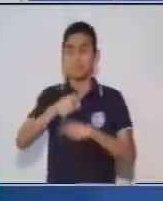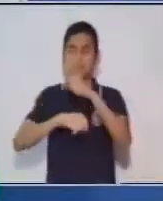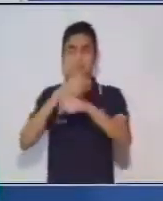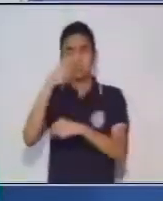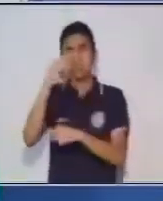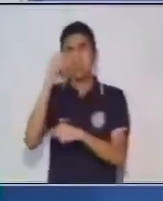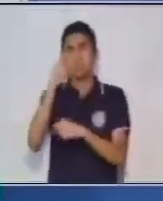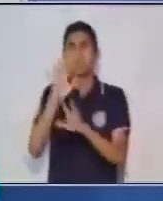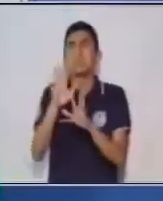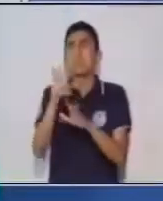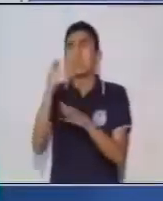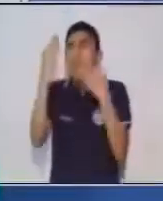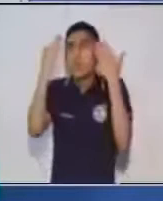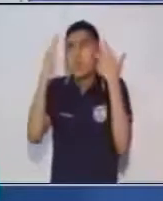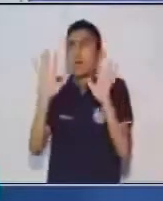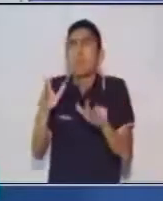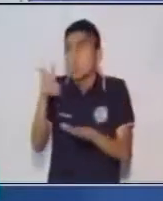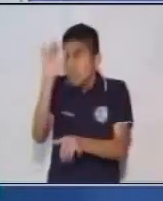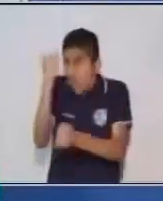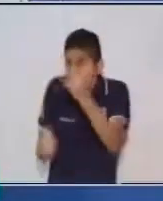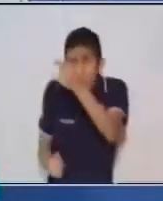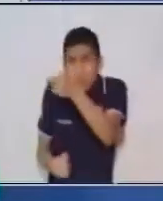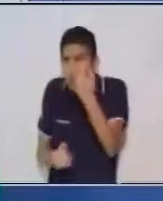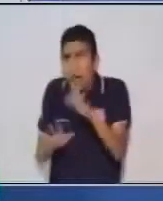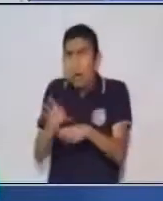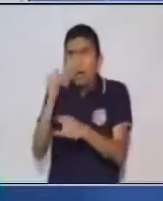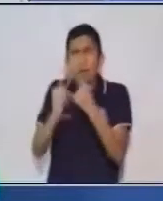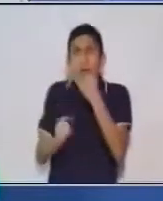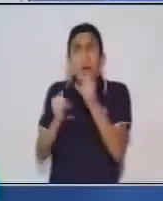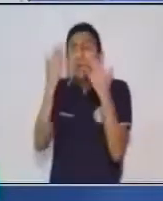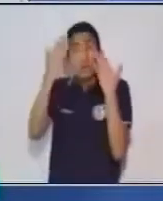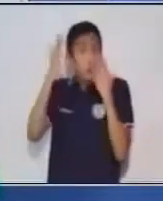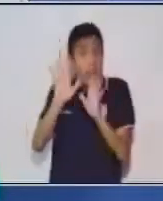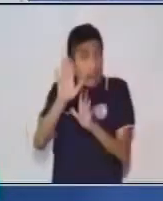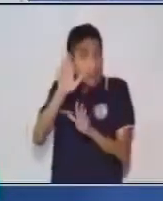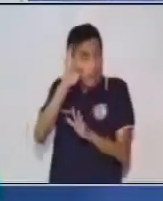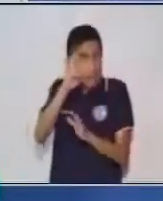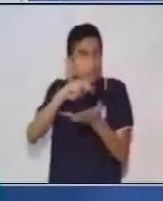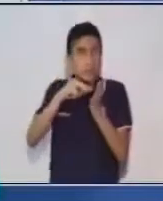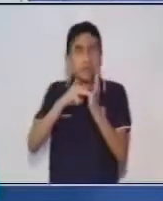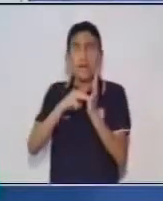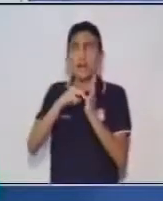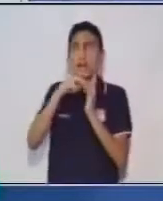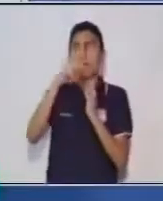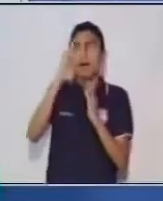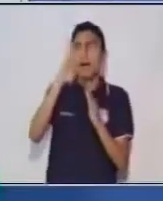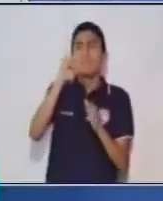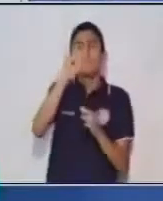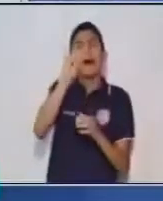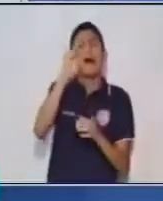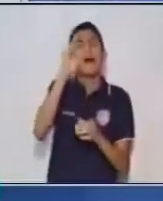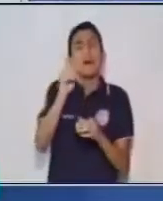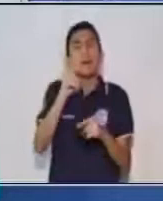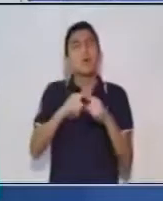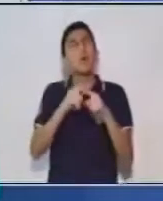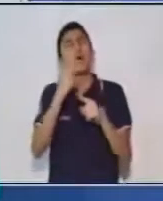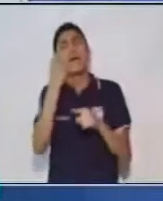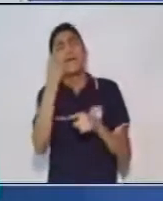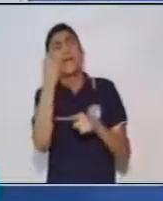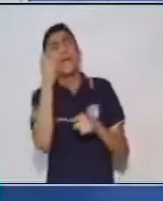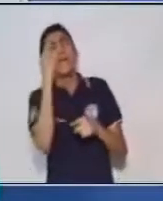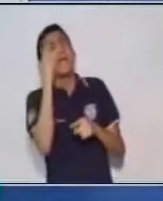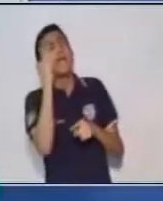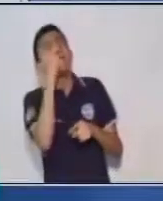terminó. Compáralo con el pasado simple. Tú bajaste, es algo que ya sucedió. Ahora si lo decimos de la misma forma en